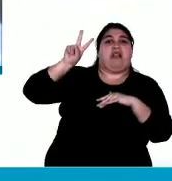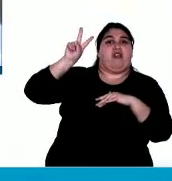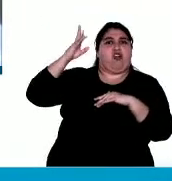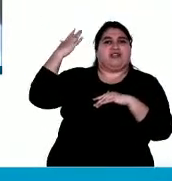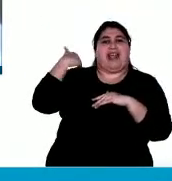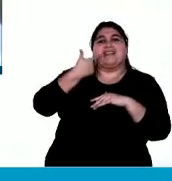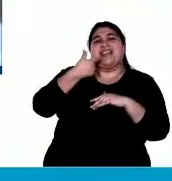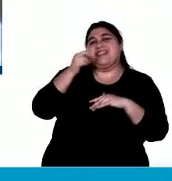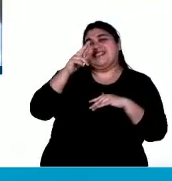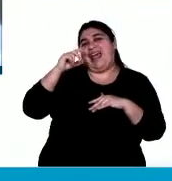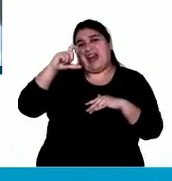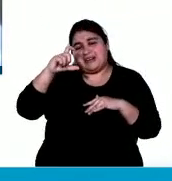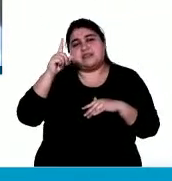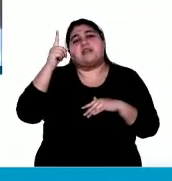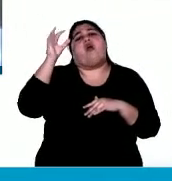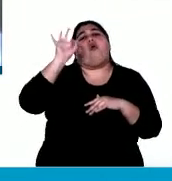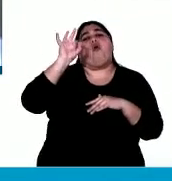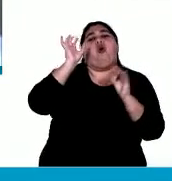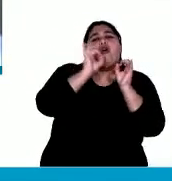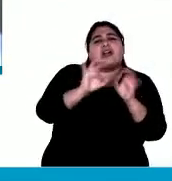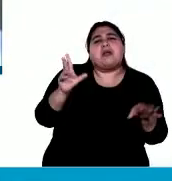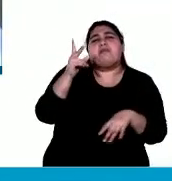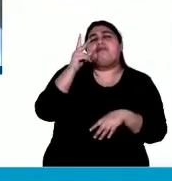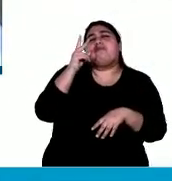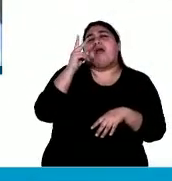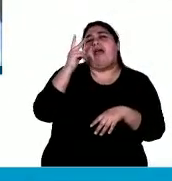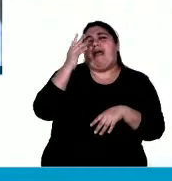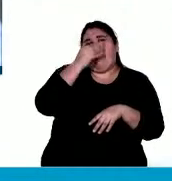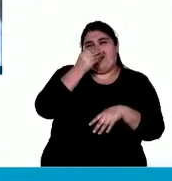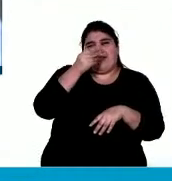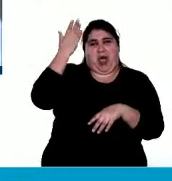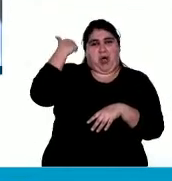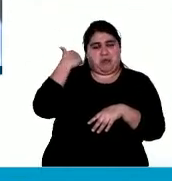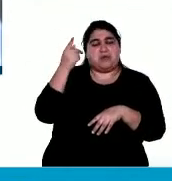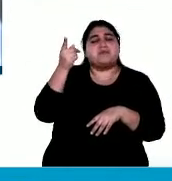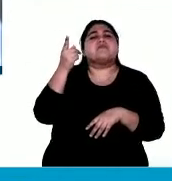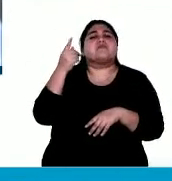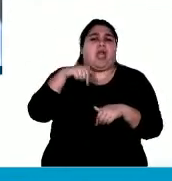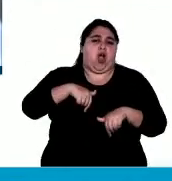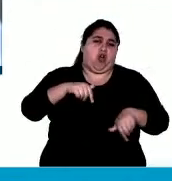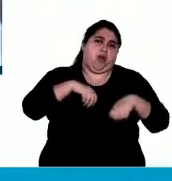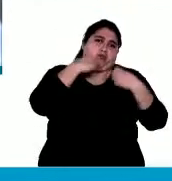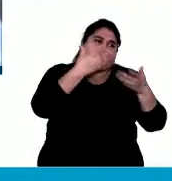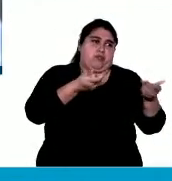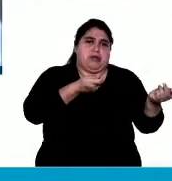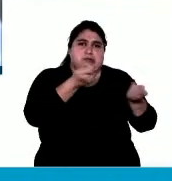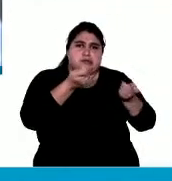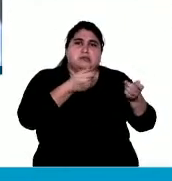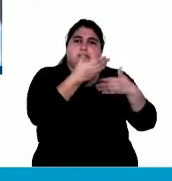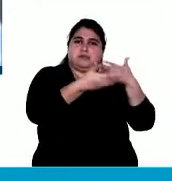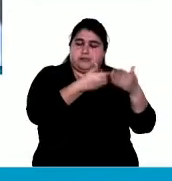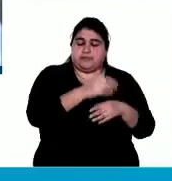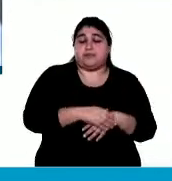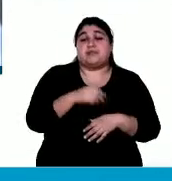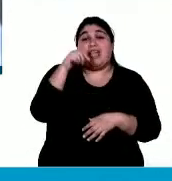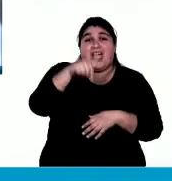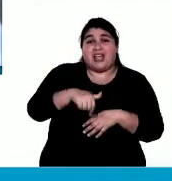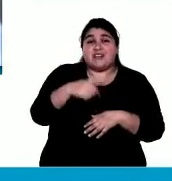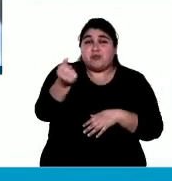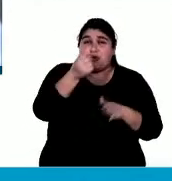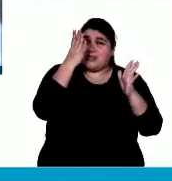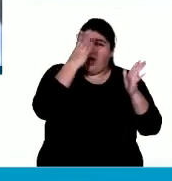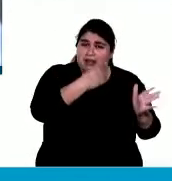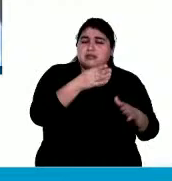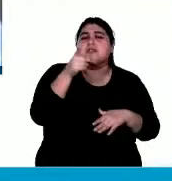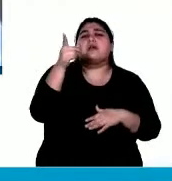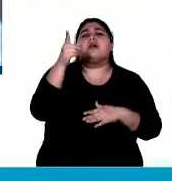de la gripe A del 2009 y han enfrentado este año mucho mejor la pandemia. Y en este orden de prioridades, lo